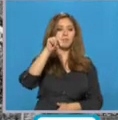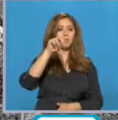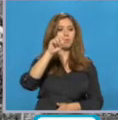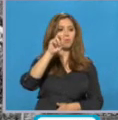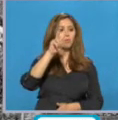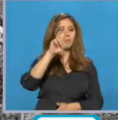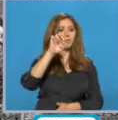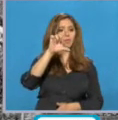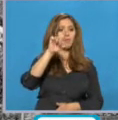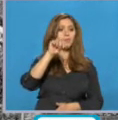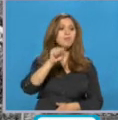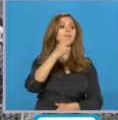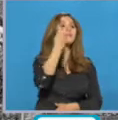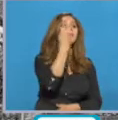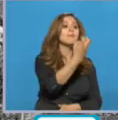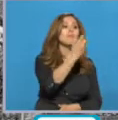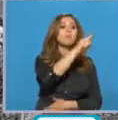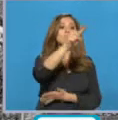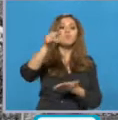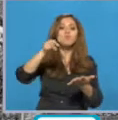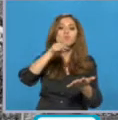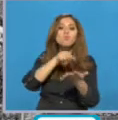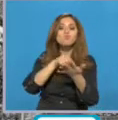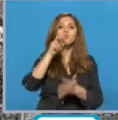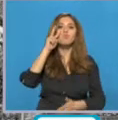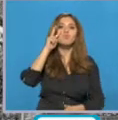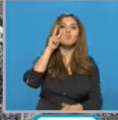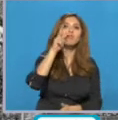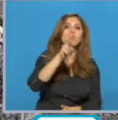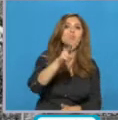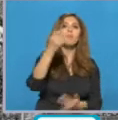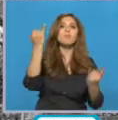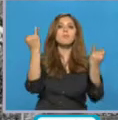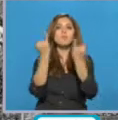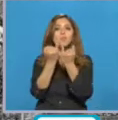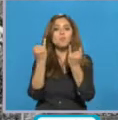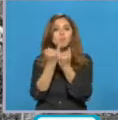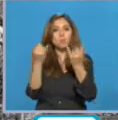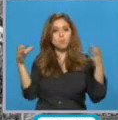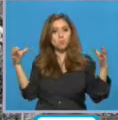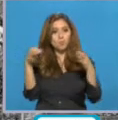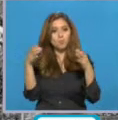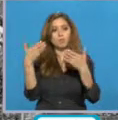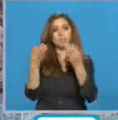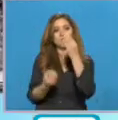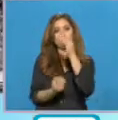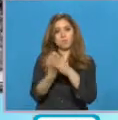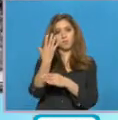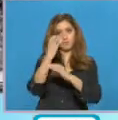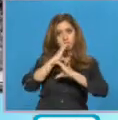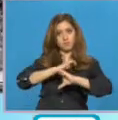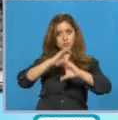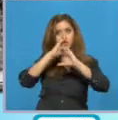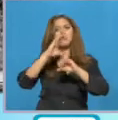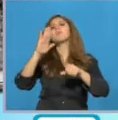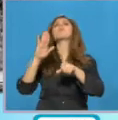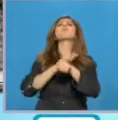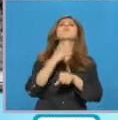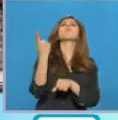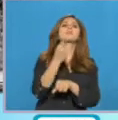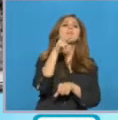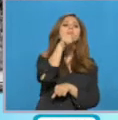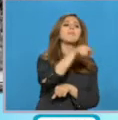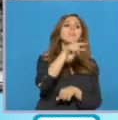ubicar porque ha sido visto en una serie televisiva muy recientemente, ¿no? Entonces, ¿por qué? ¿Qué pasa? Este lugar